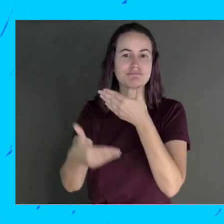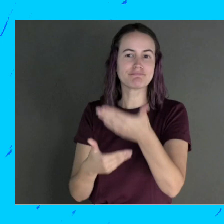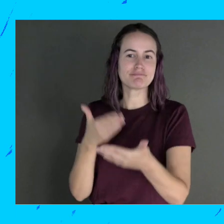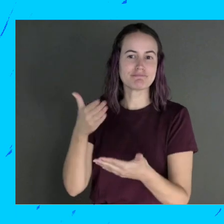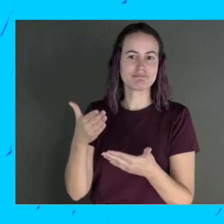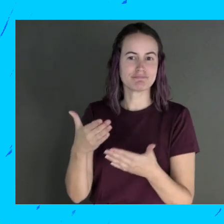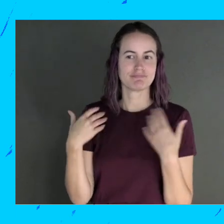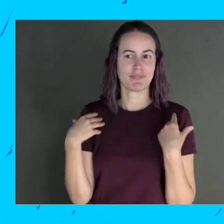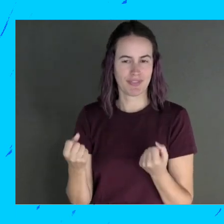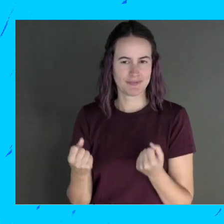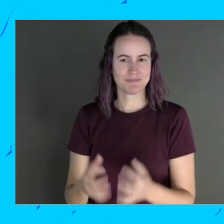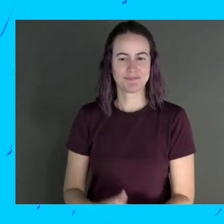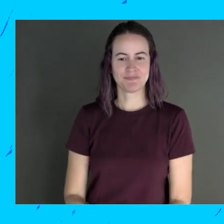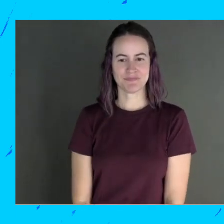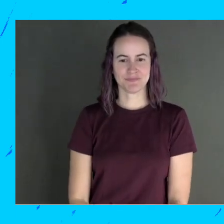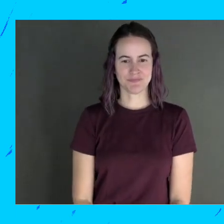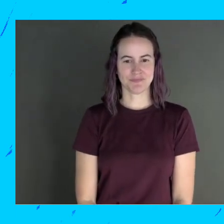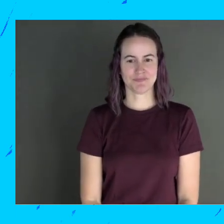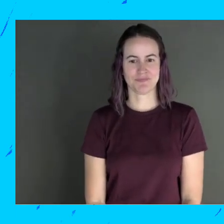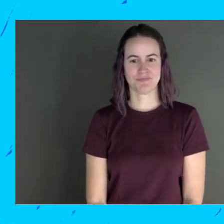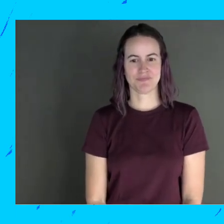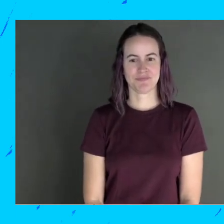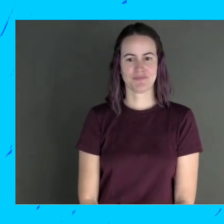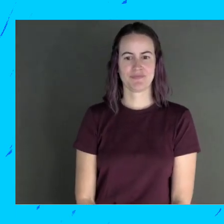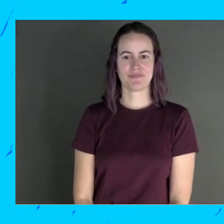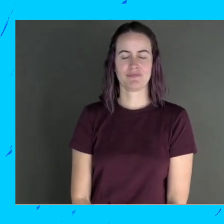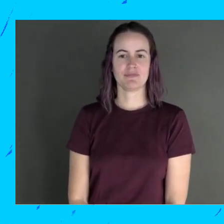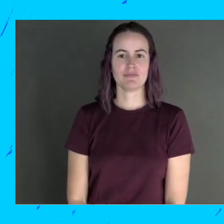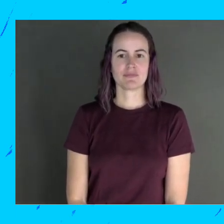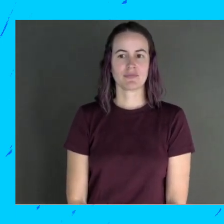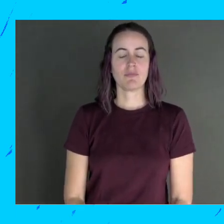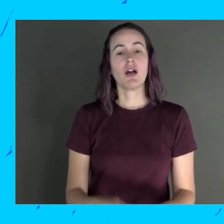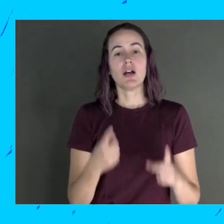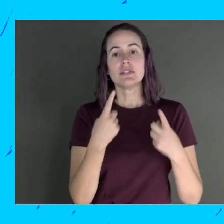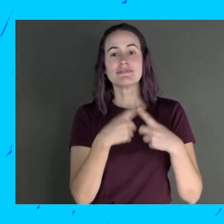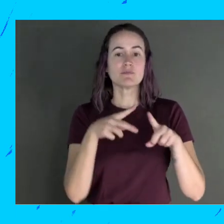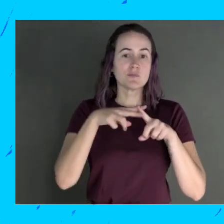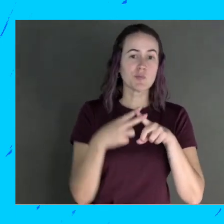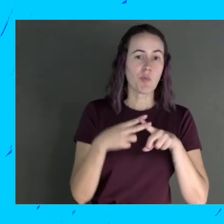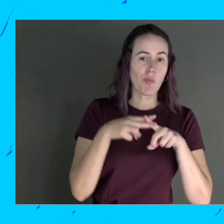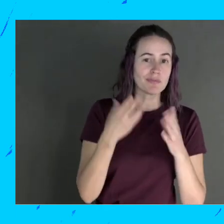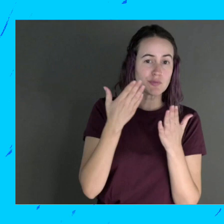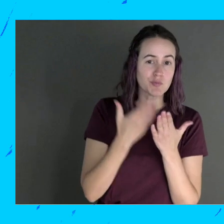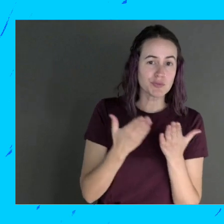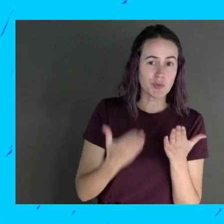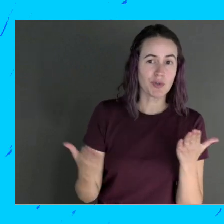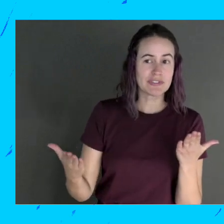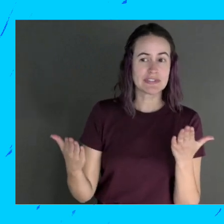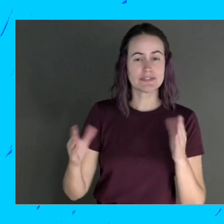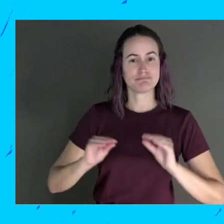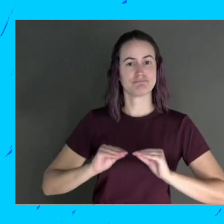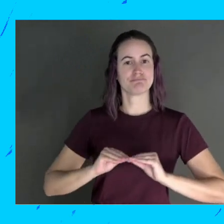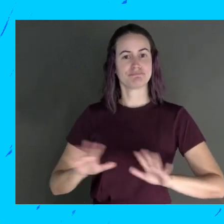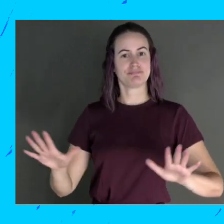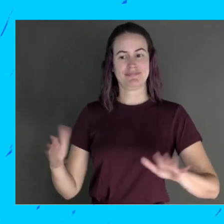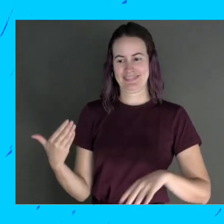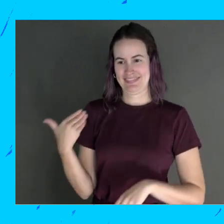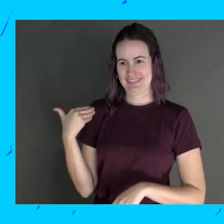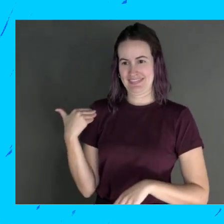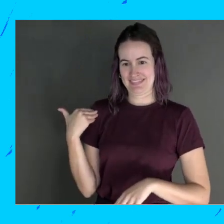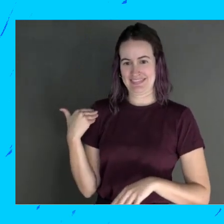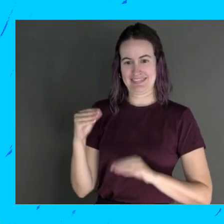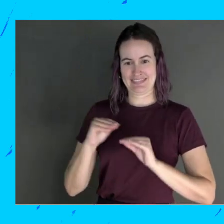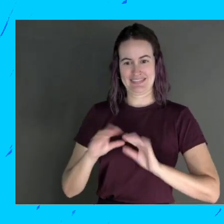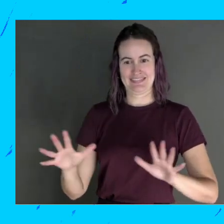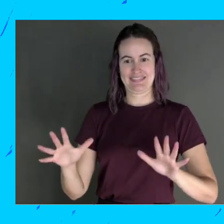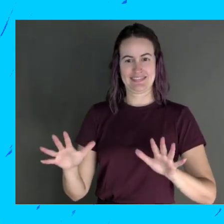dirección. Y tenemos que desarrollar los recursos humanos para el siglo XXI. Y por eso